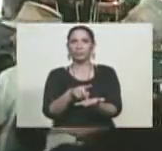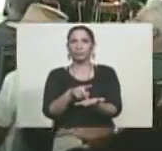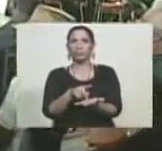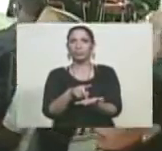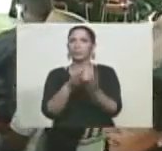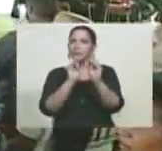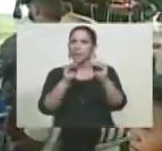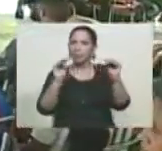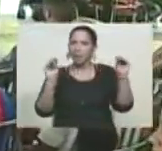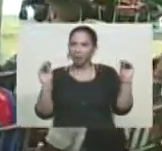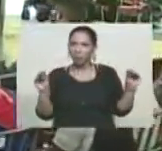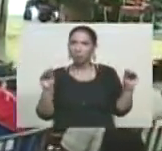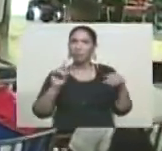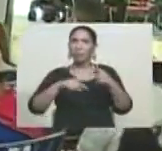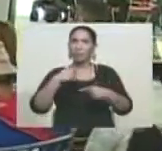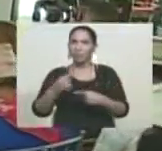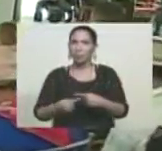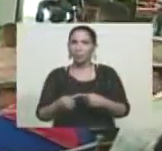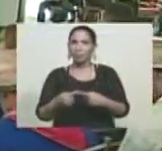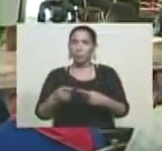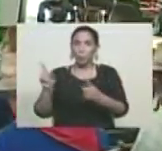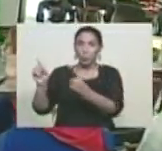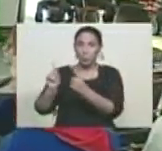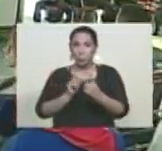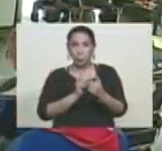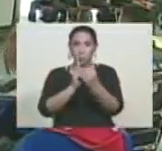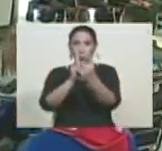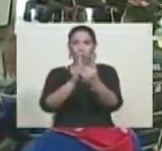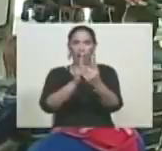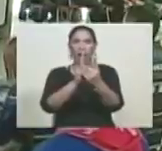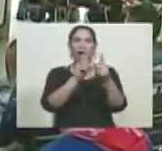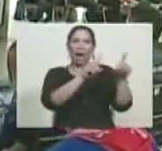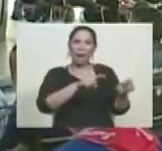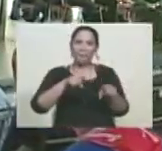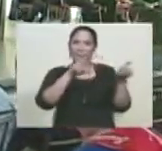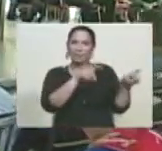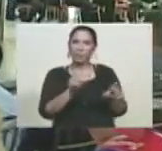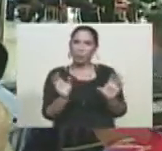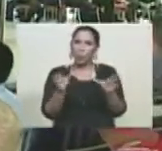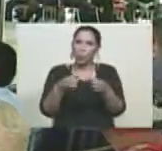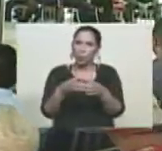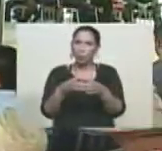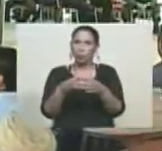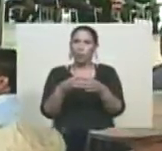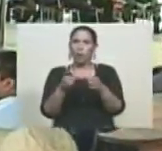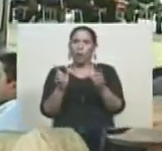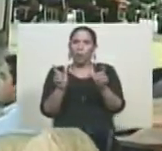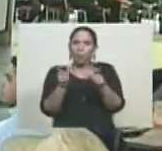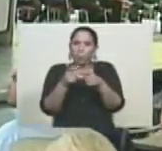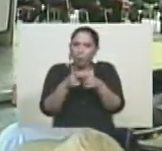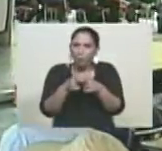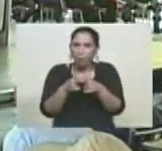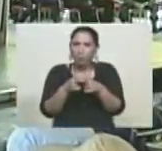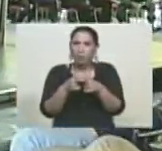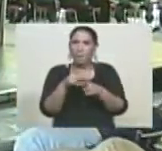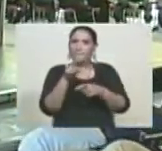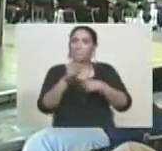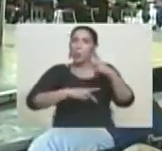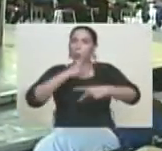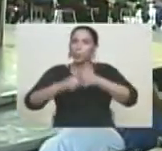hecho un llamado de la persecución al sector campesino, al más pequeño, al que produce y el cada